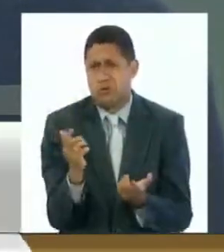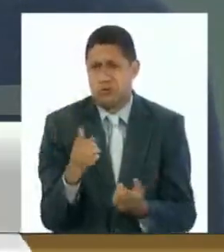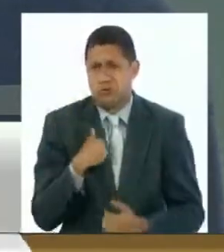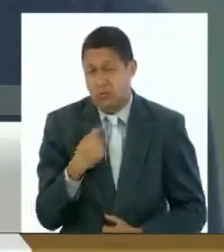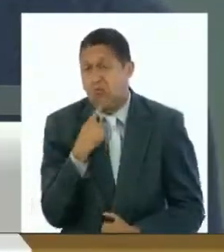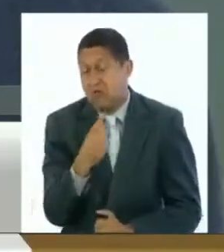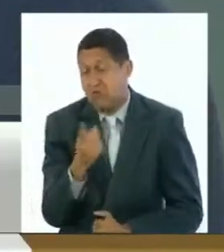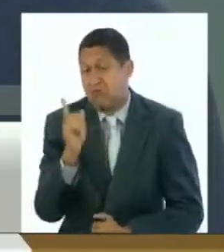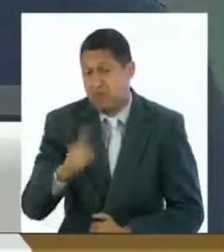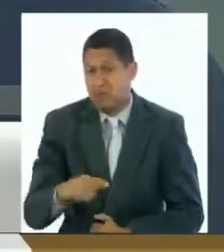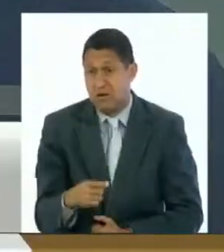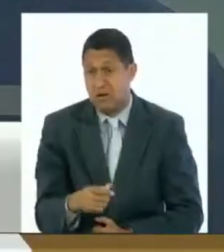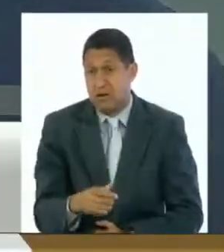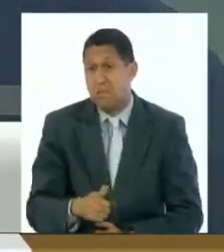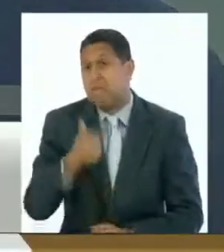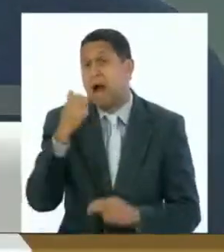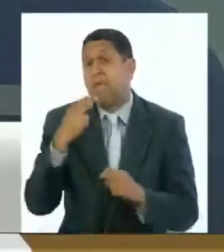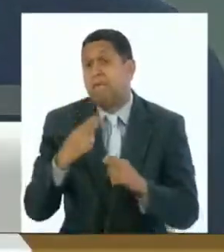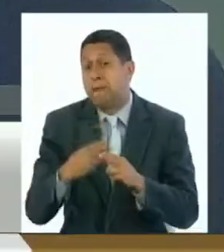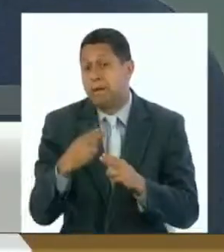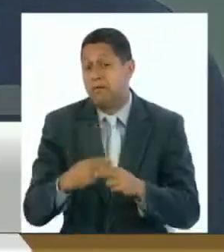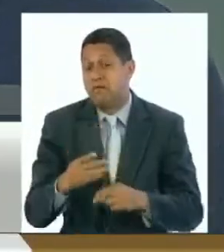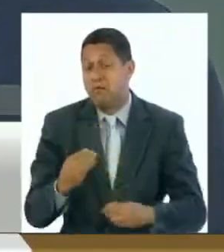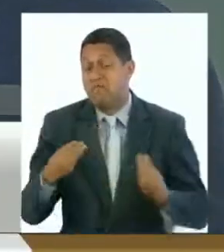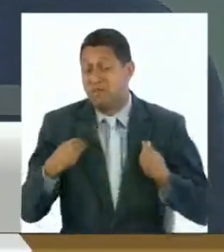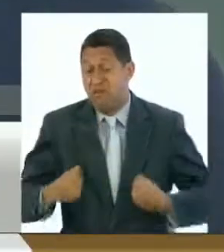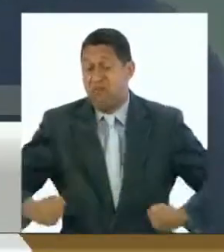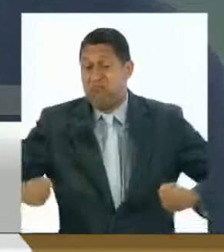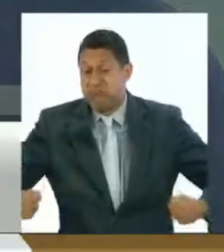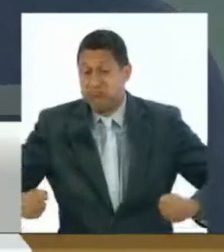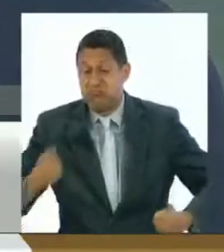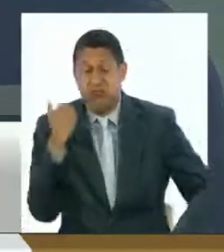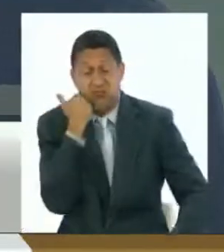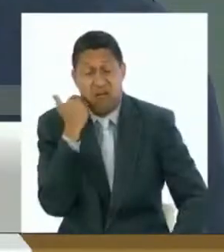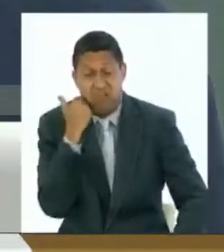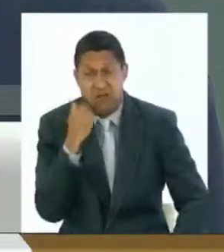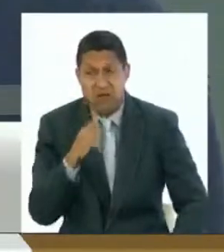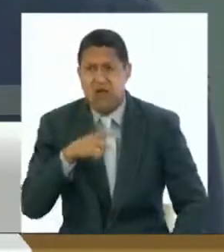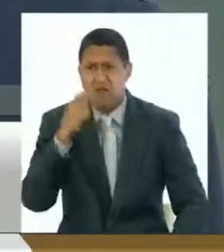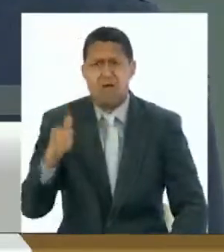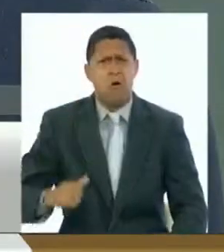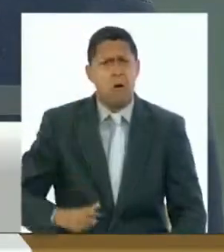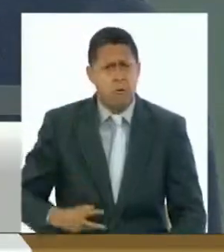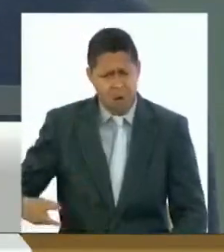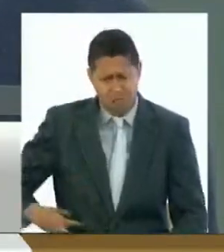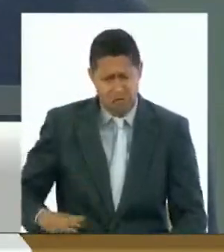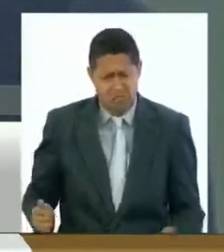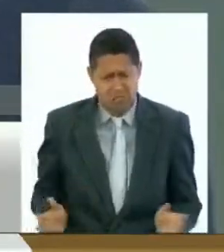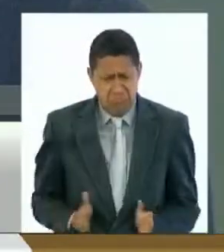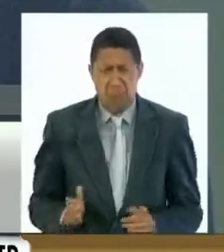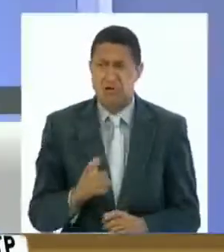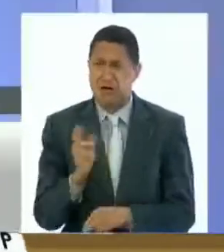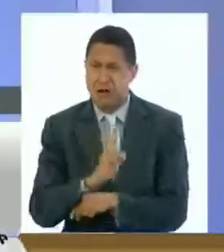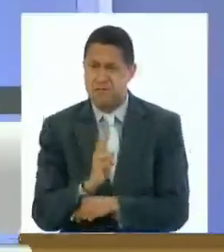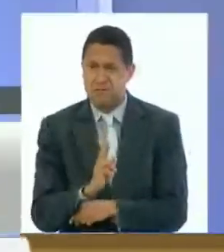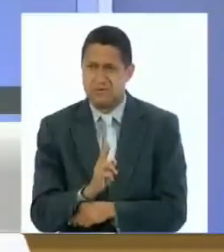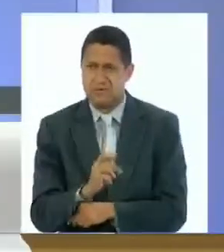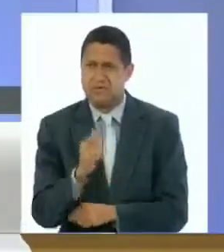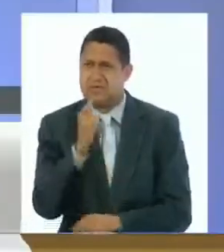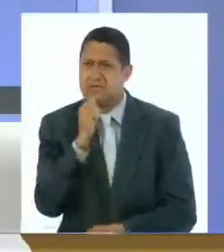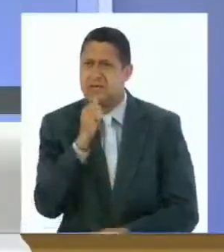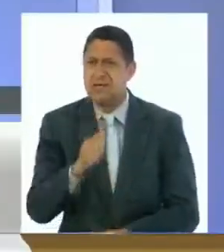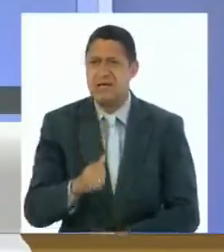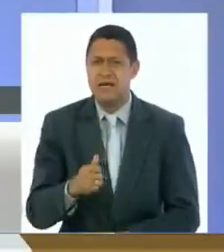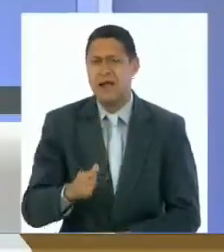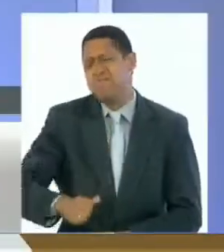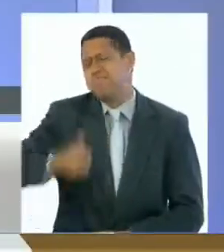decir incluso que es más riesgoso vivir con la obesidad y con, sí, todas tus patologías que a realizarte un procedimiento bariátrico. Muy bien. ¿Quiénes se operan más en